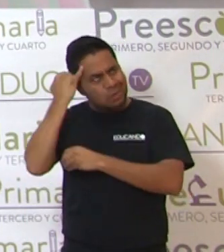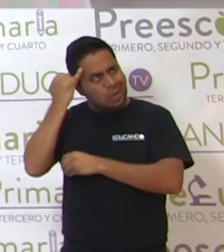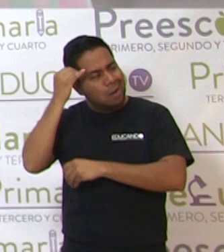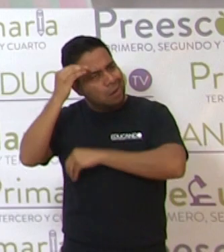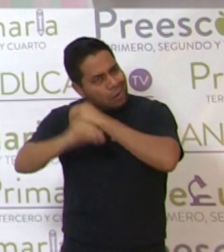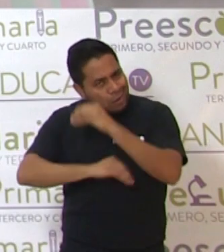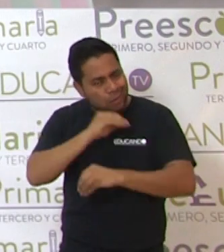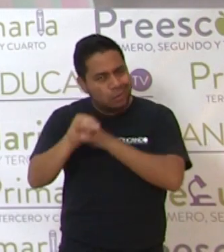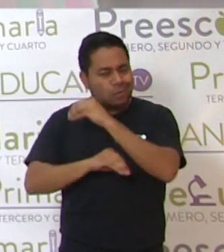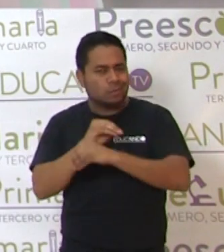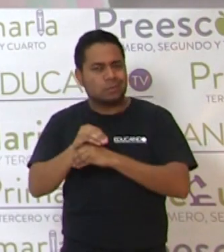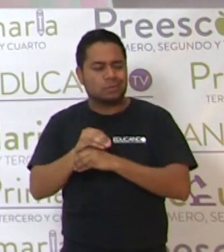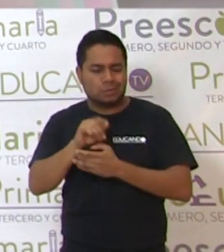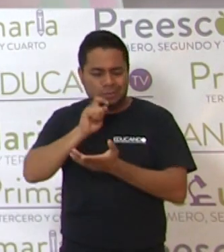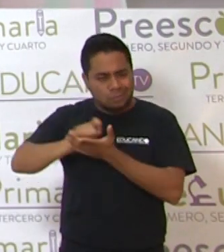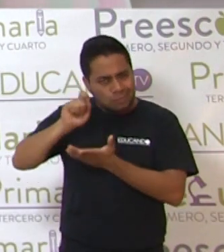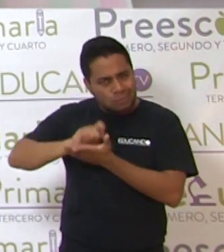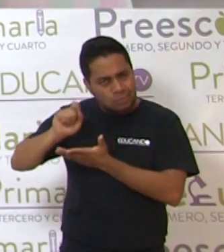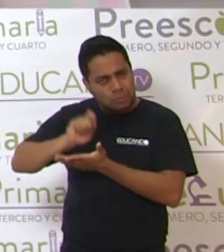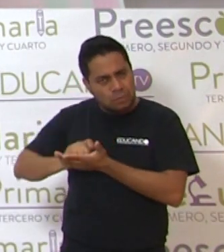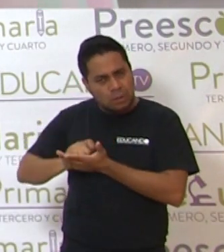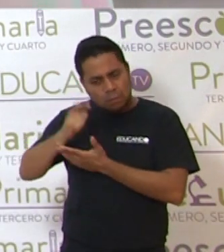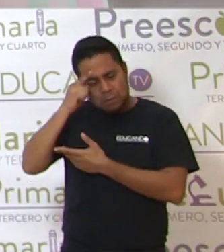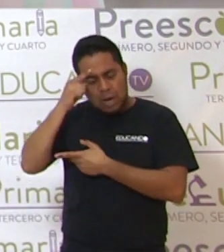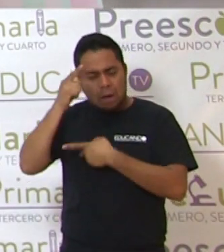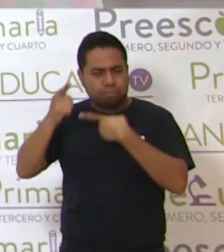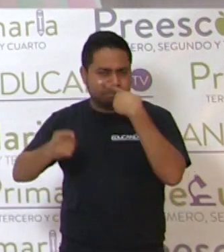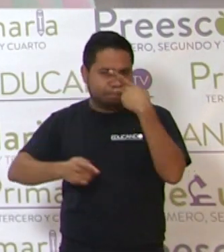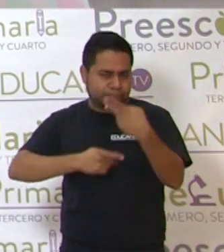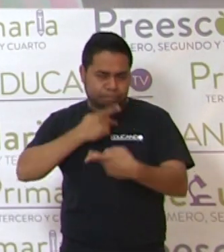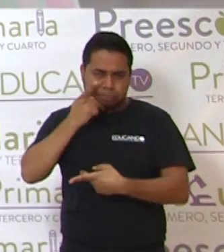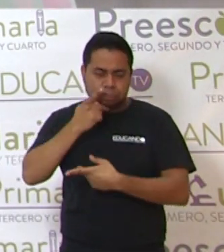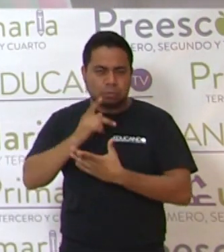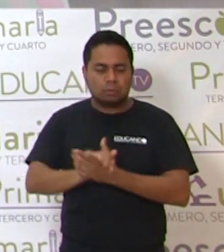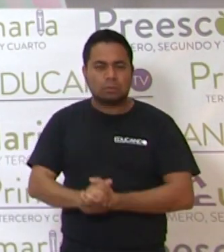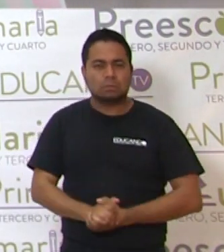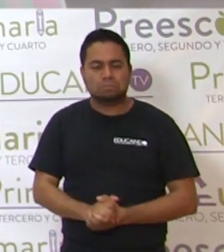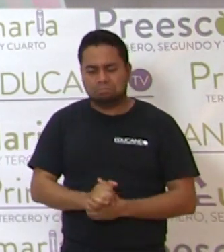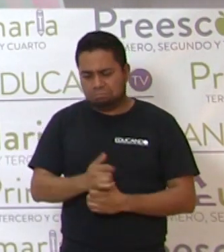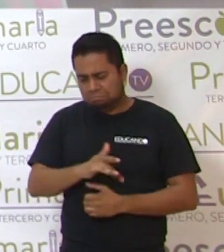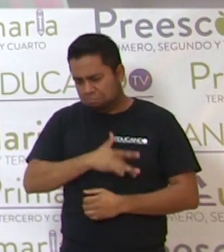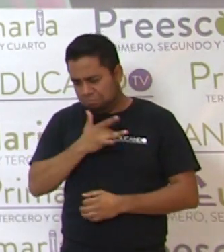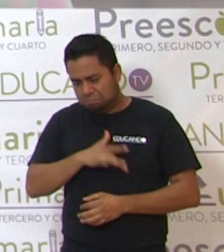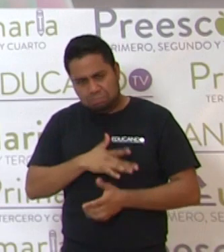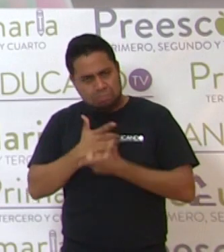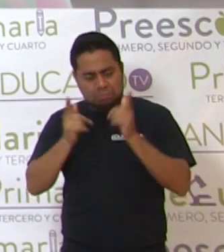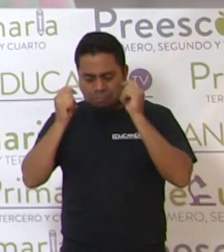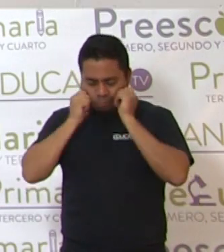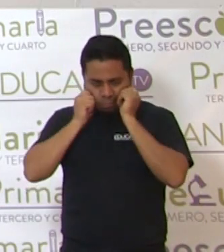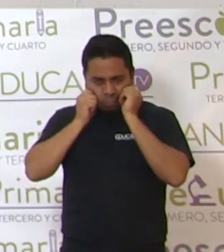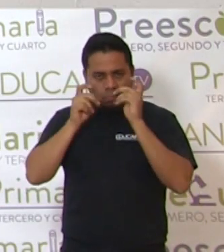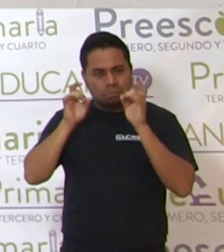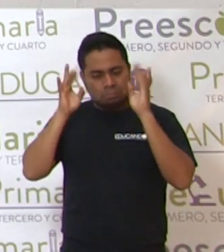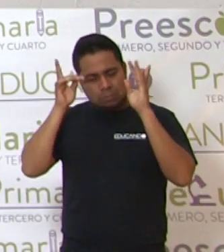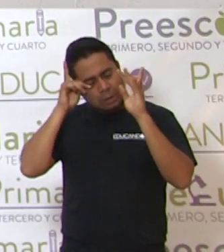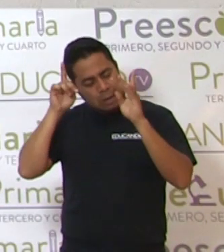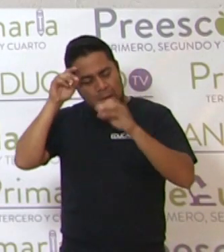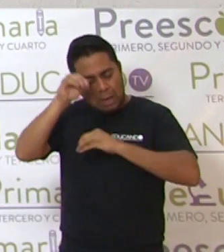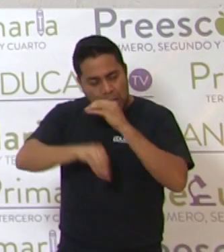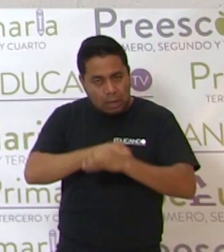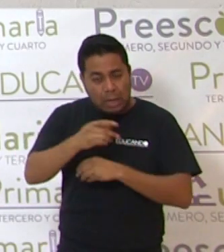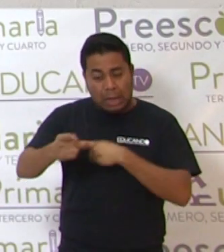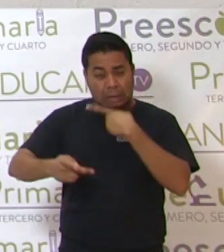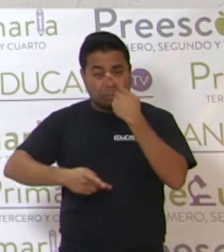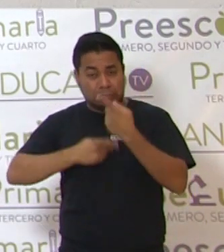ideas en tu poema, ¿de acuerdo? Como se te vengan apareciendo. La poesía no tiene que ser